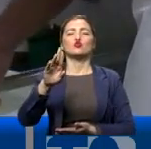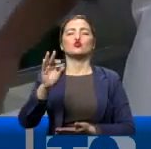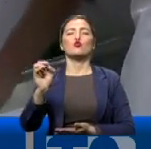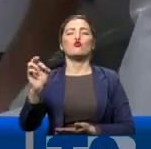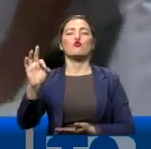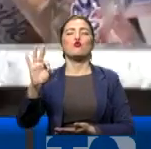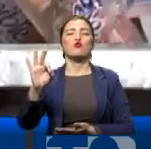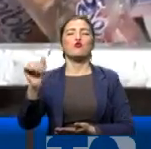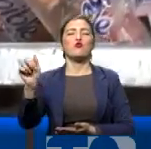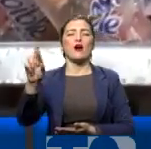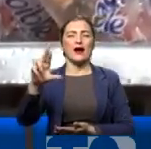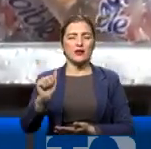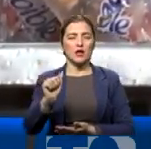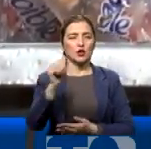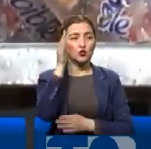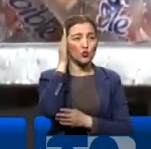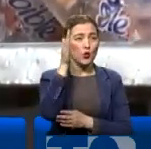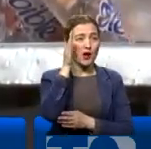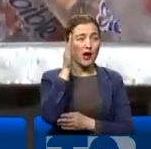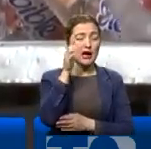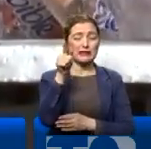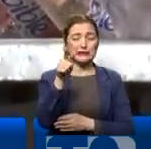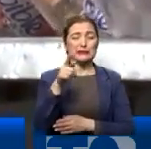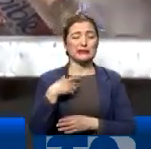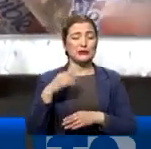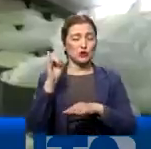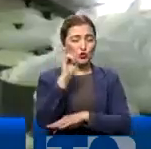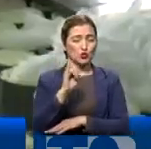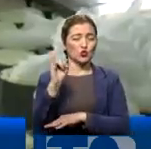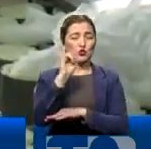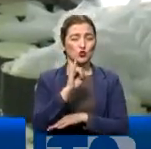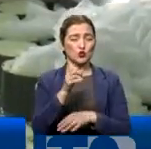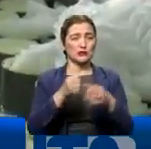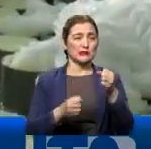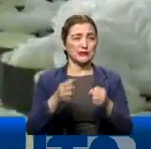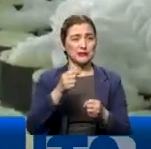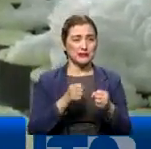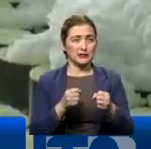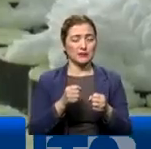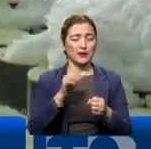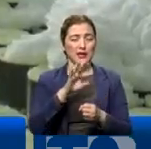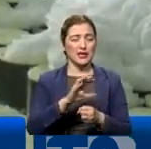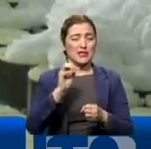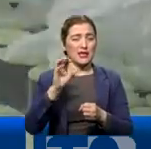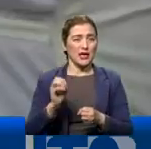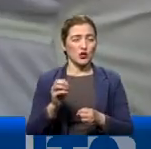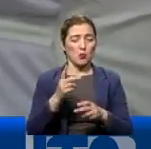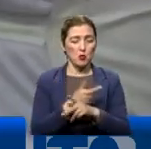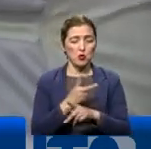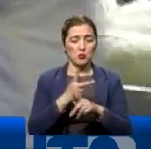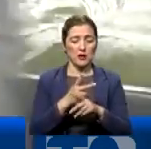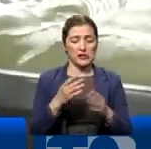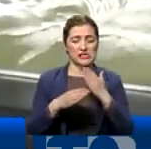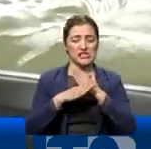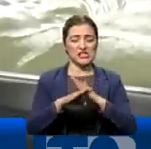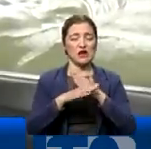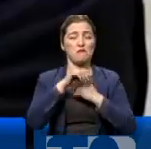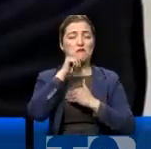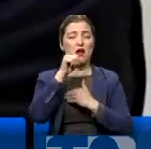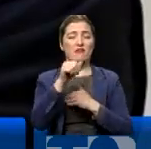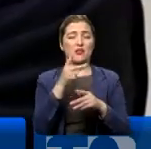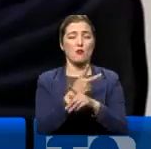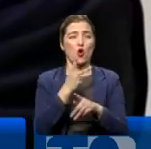industria lechera Carchi se ve obligada a paralizar su producción por el represamiento de 500 toneladas de mercadería y la falta de